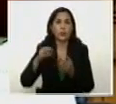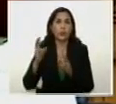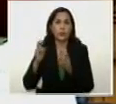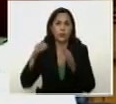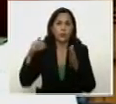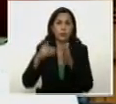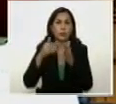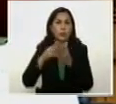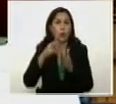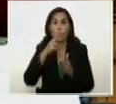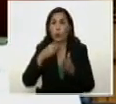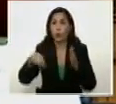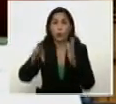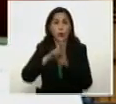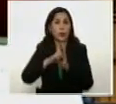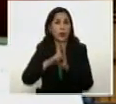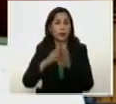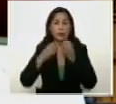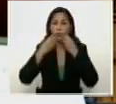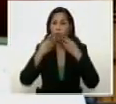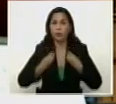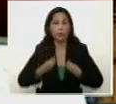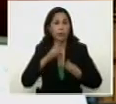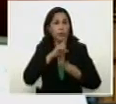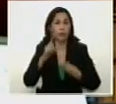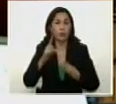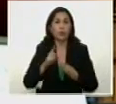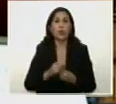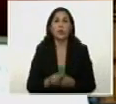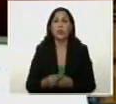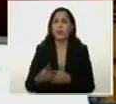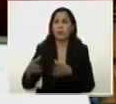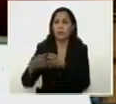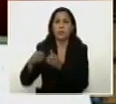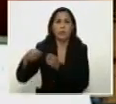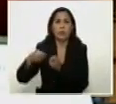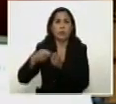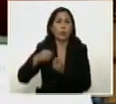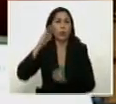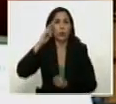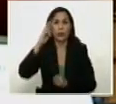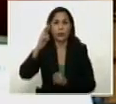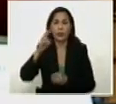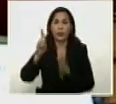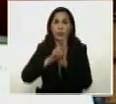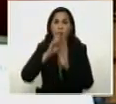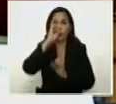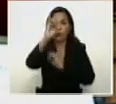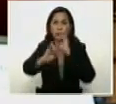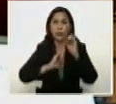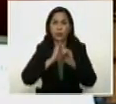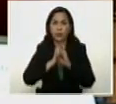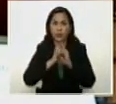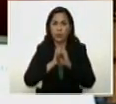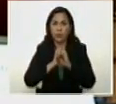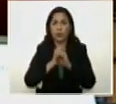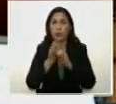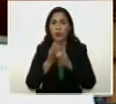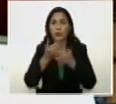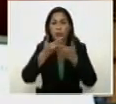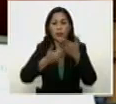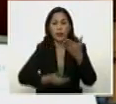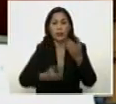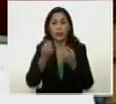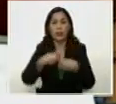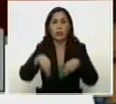bloqueos ilegales, inmorales, coercitivos y unilaterales violatorios del derecho internacional, de la Carta de